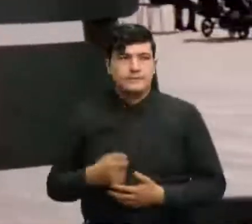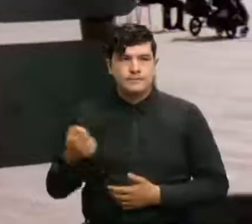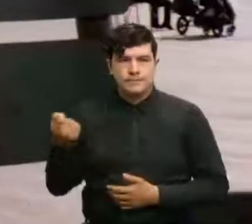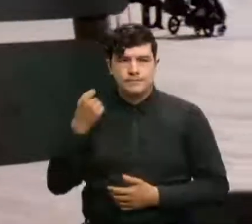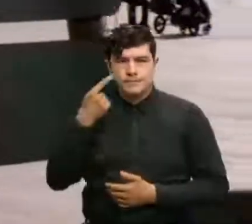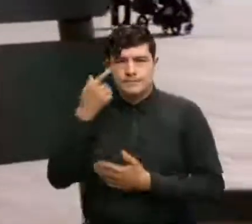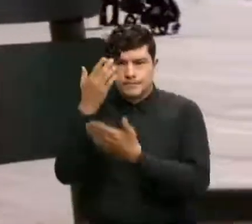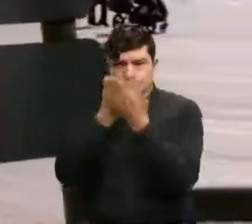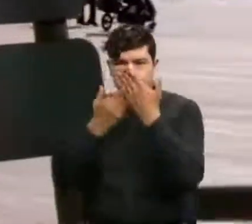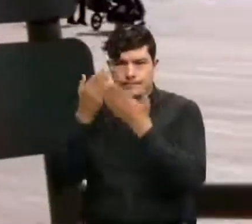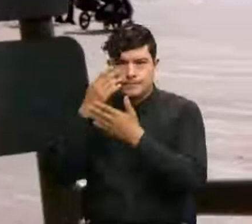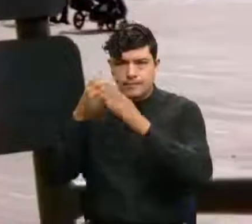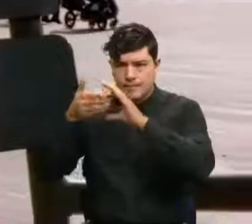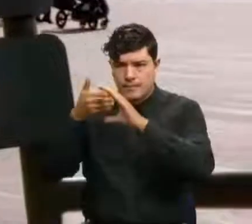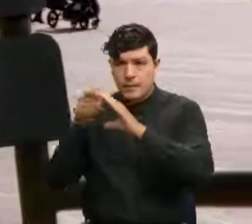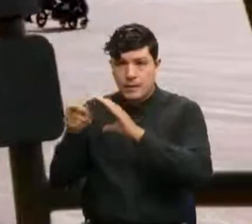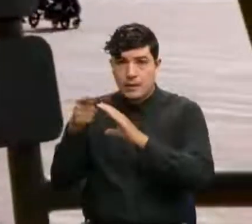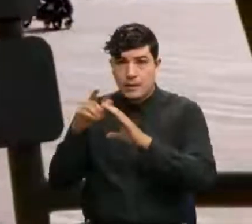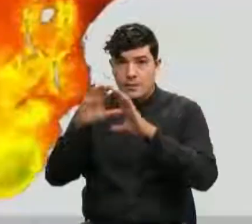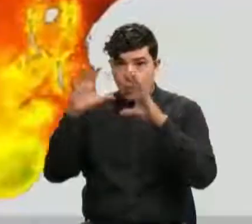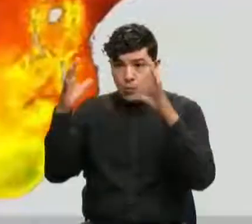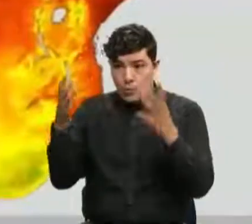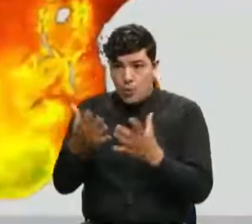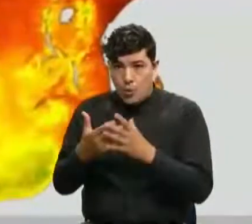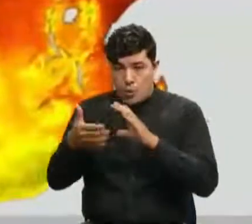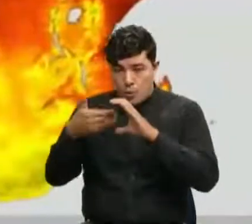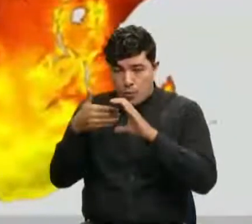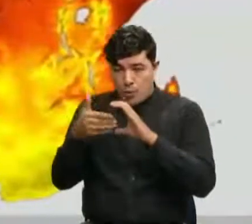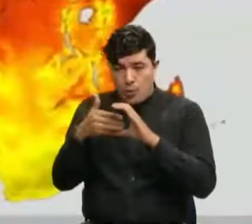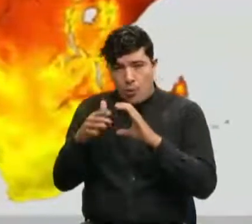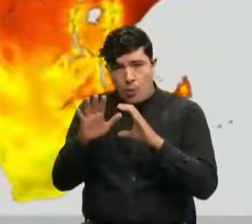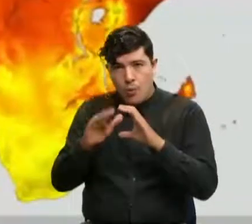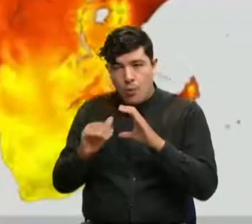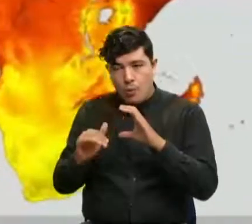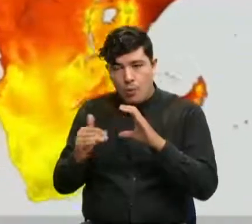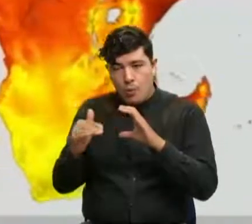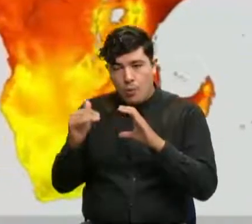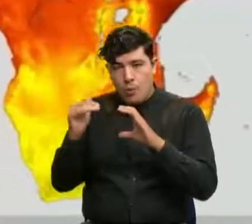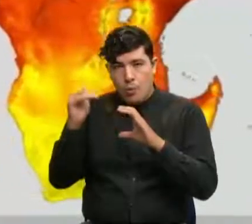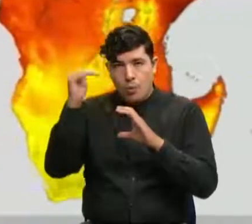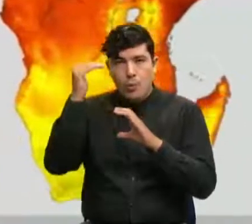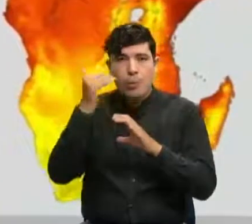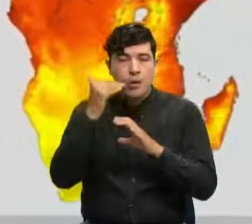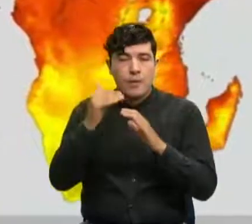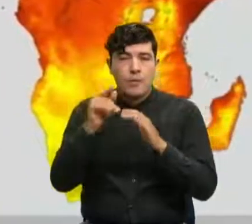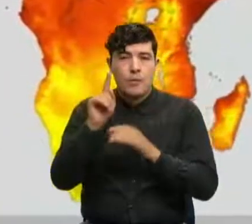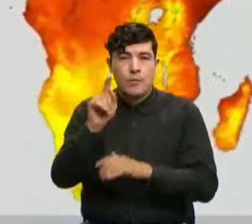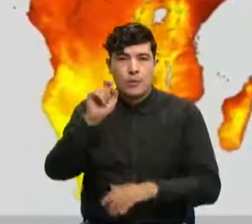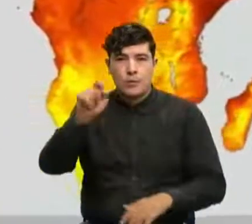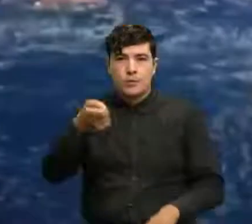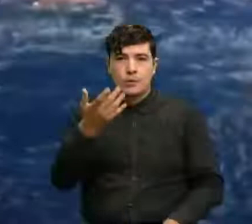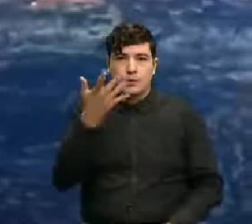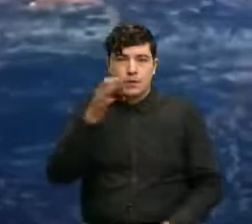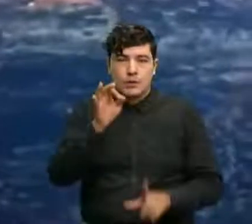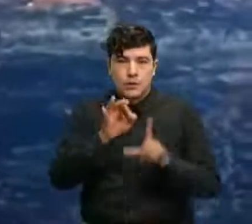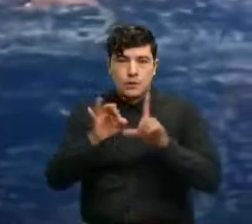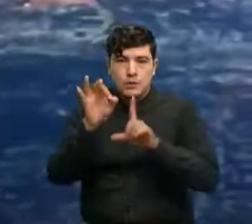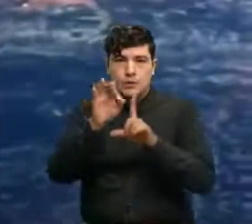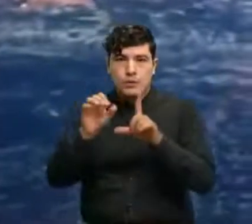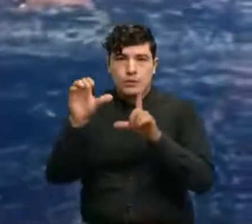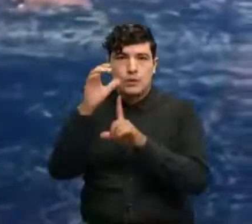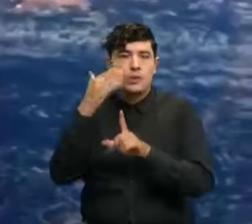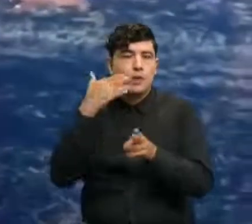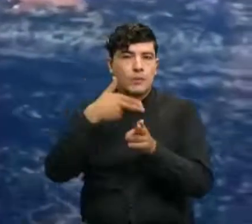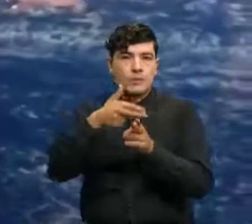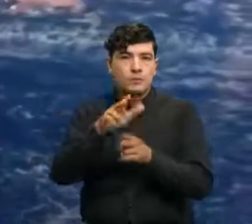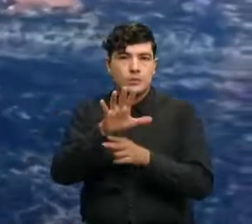de Meteorología de la ONU, el calentamiento del planeta podrá superar temporalmente el aumento de temperatura de más 1.5 grados centígrados durante los